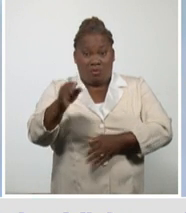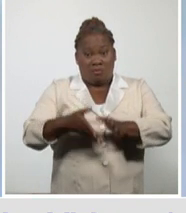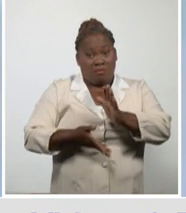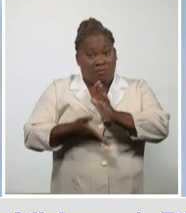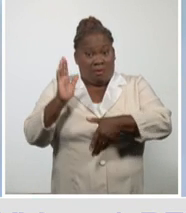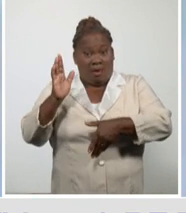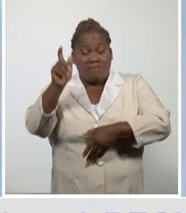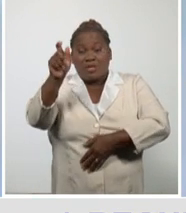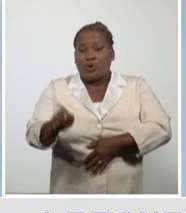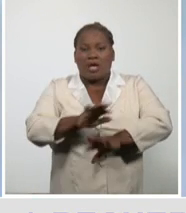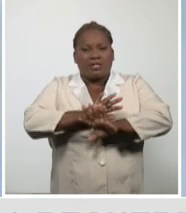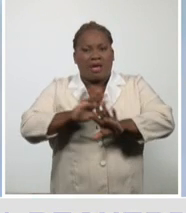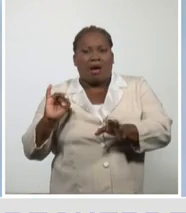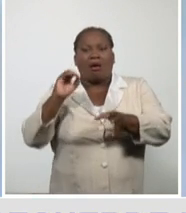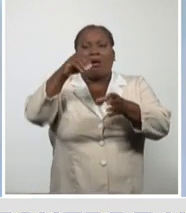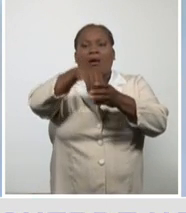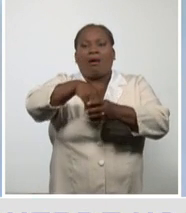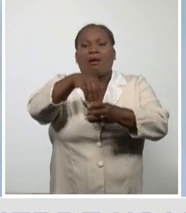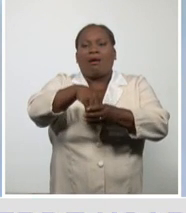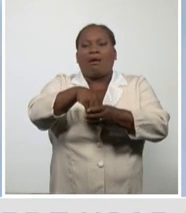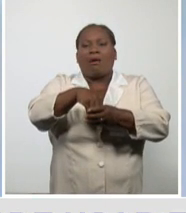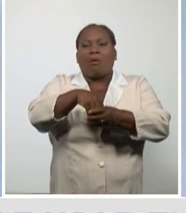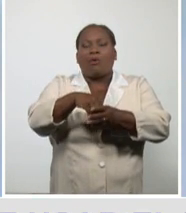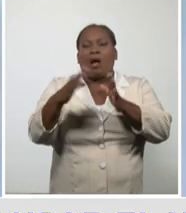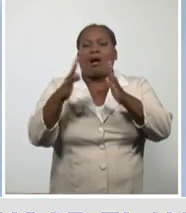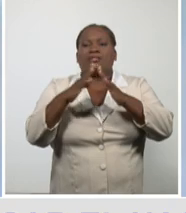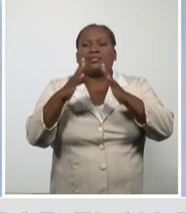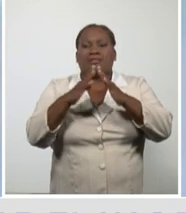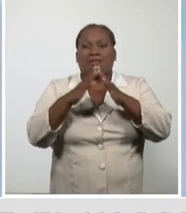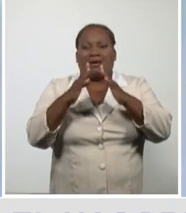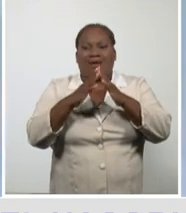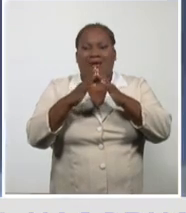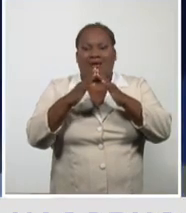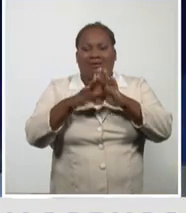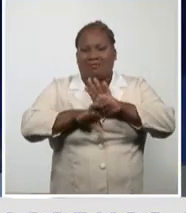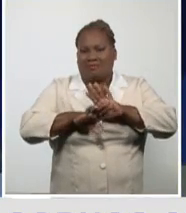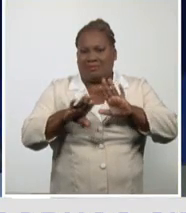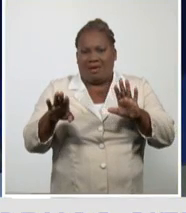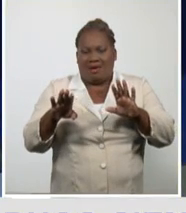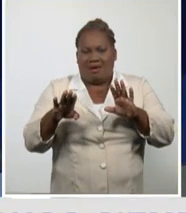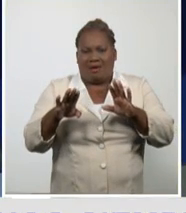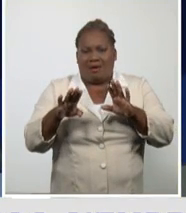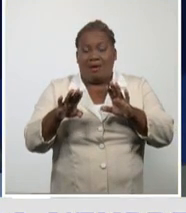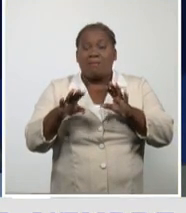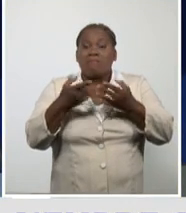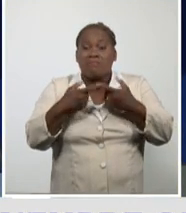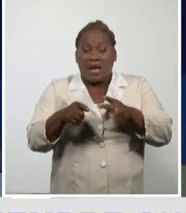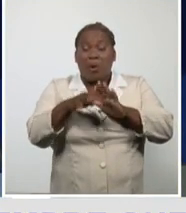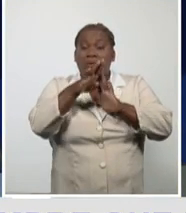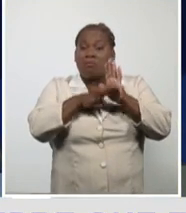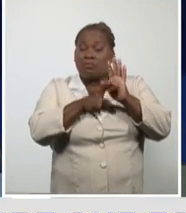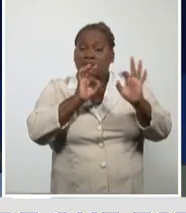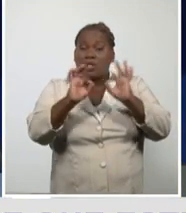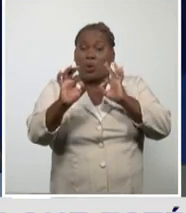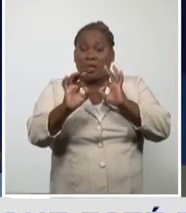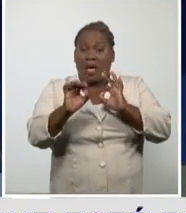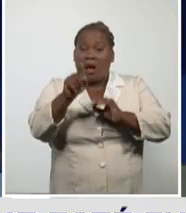incorporan a su domicilio, que por una medida de seguridad se mantienen 14 días